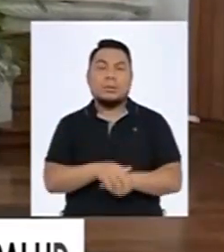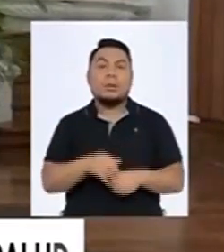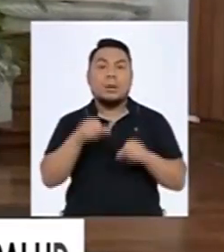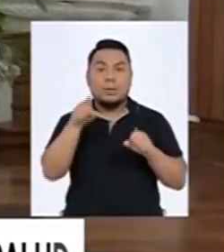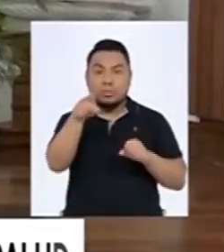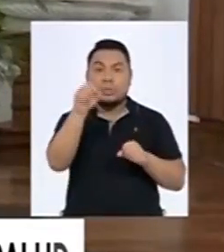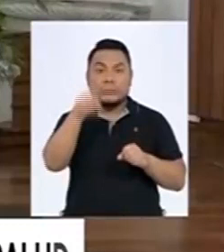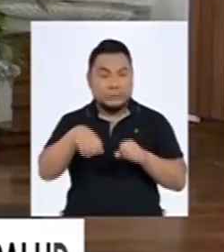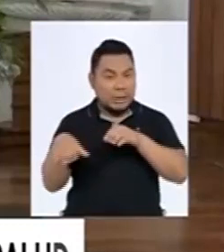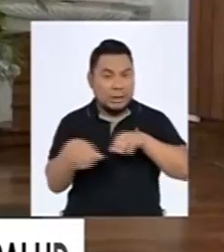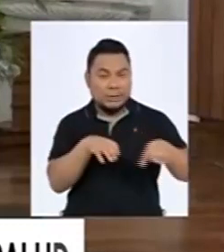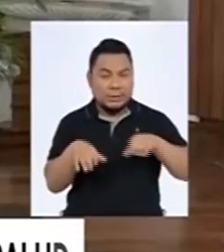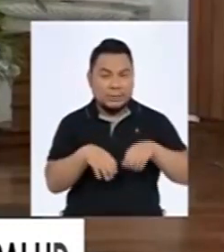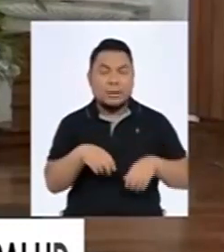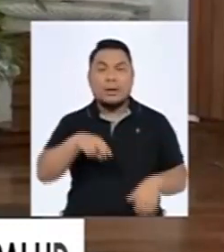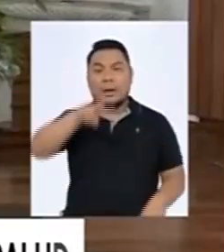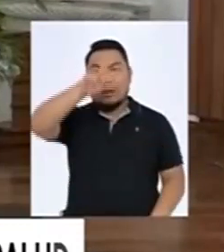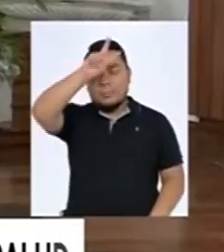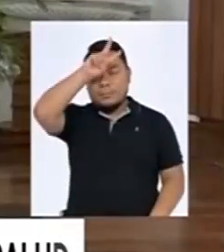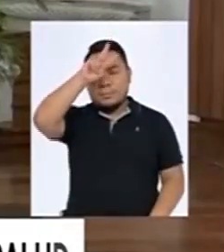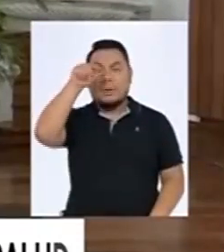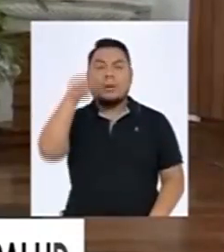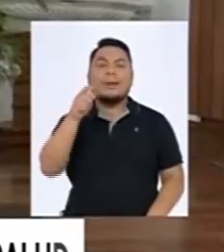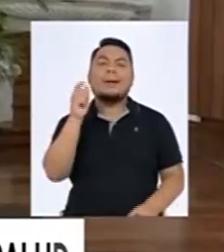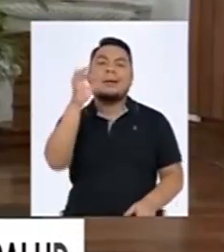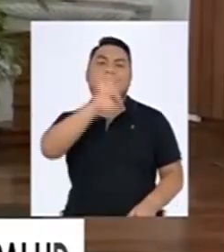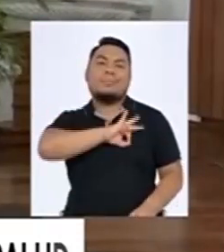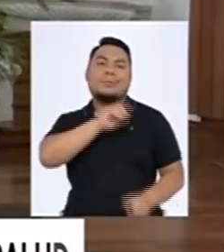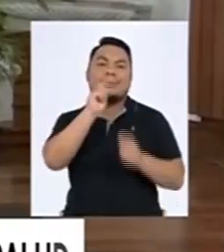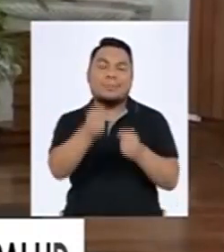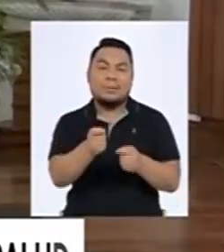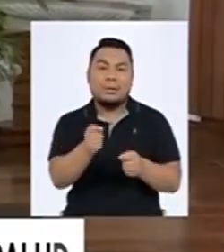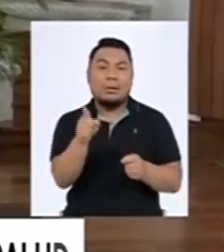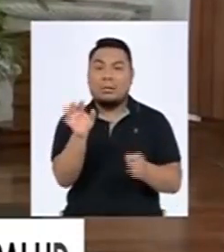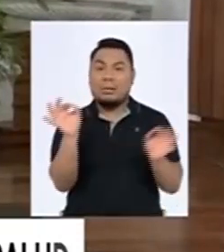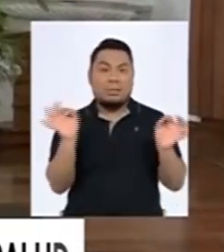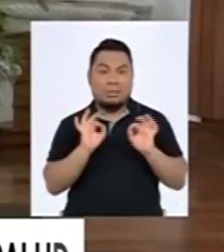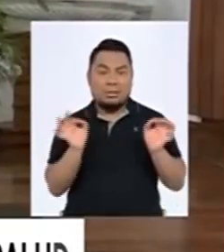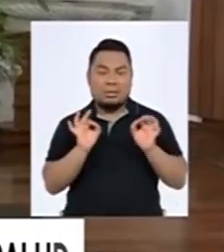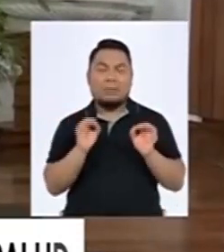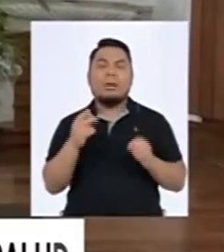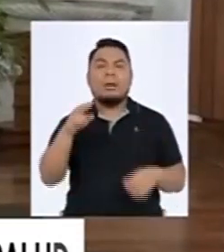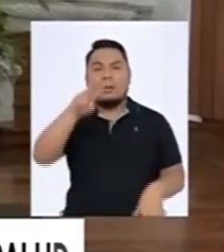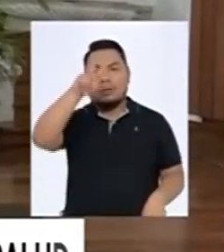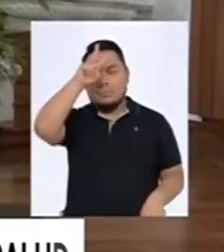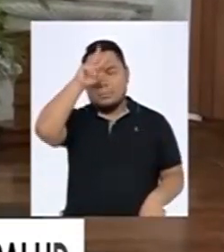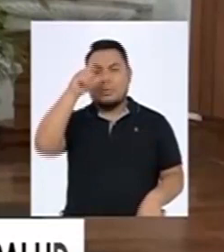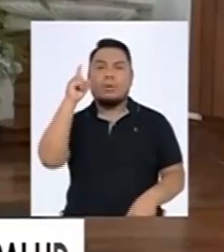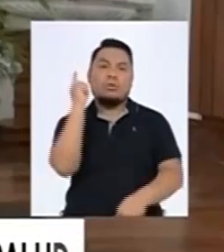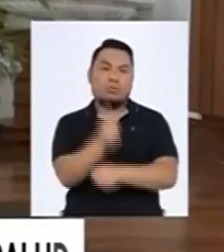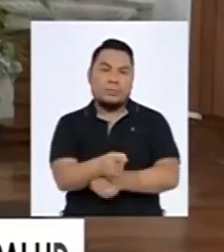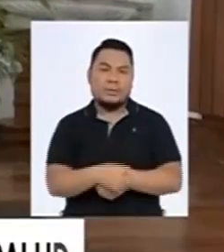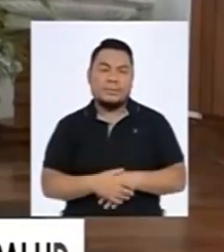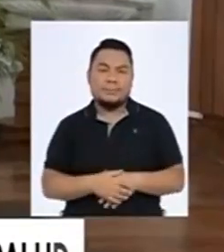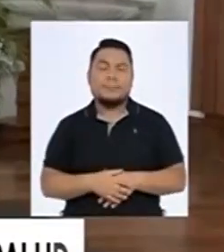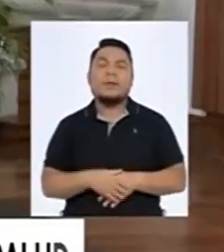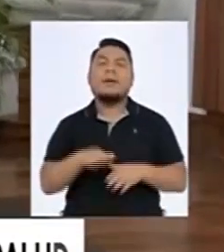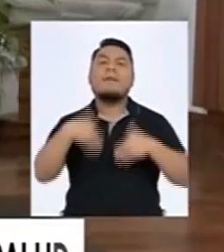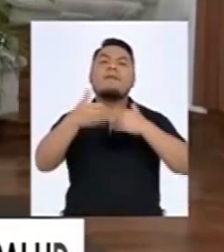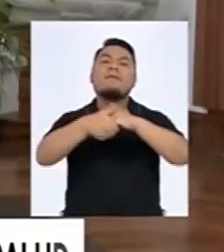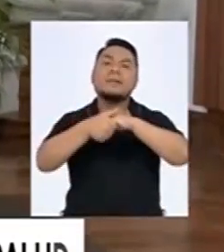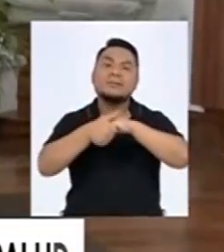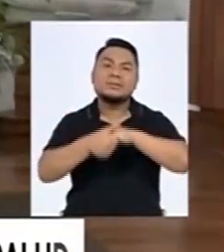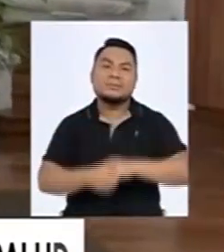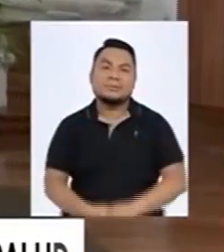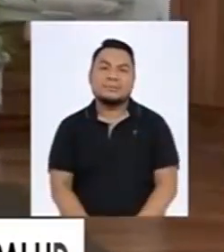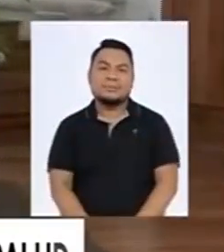es, ¿tenía conocimiento, sabe de la experiencia del nuevo ministro de Salud? ¿Le parece